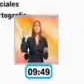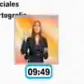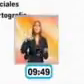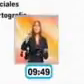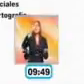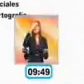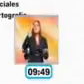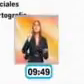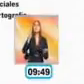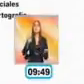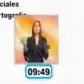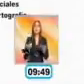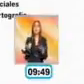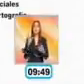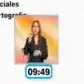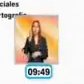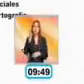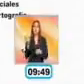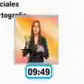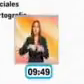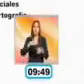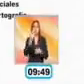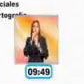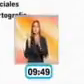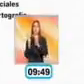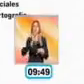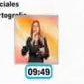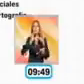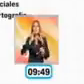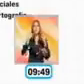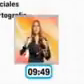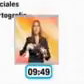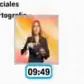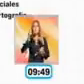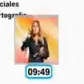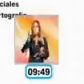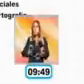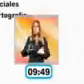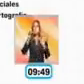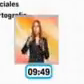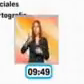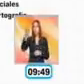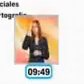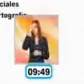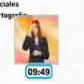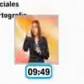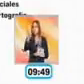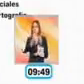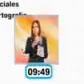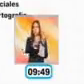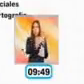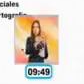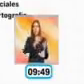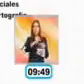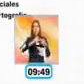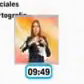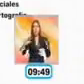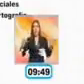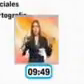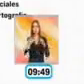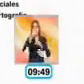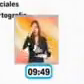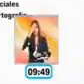sabes a qué se dedique. Entonces, establece comunicación con personas con las que realmente pudieras entablar una relación